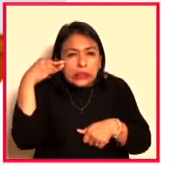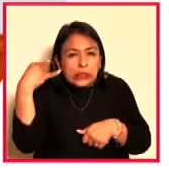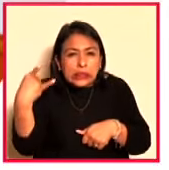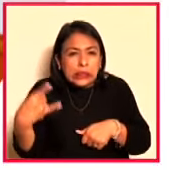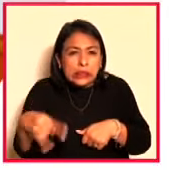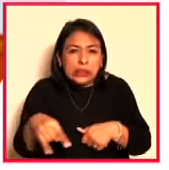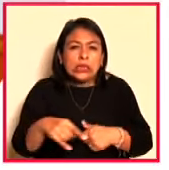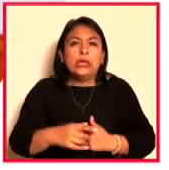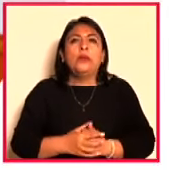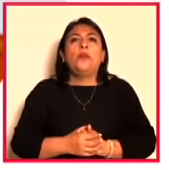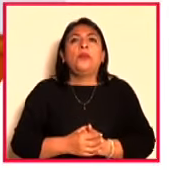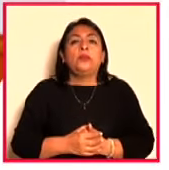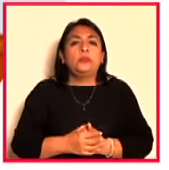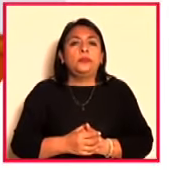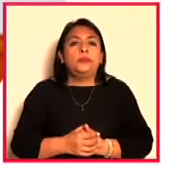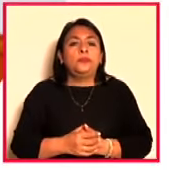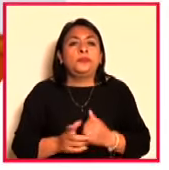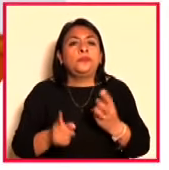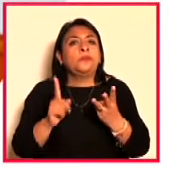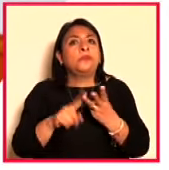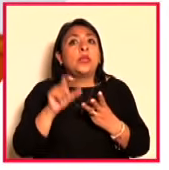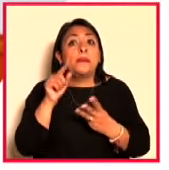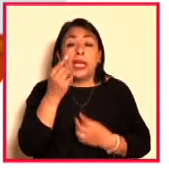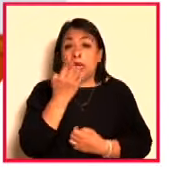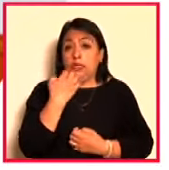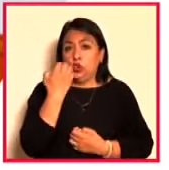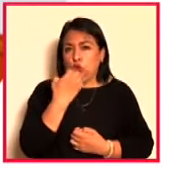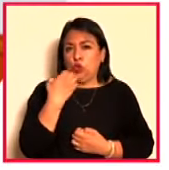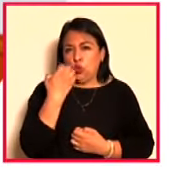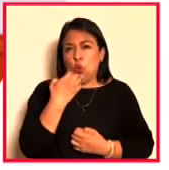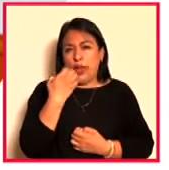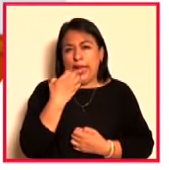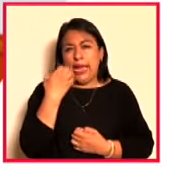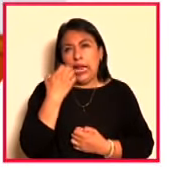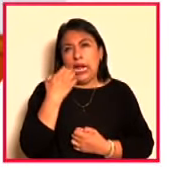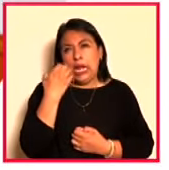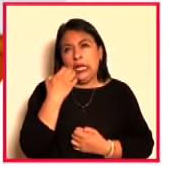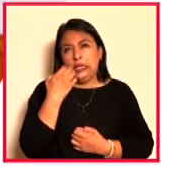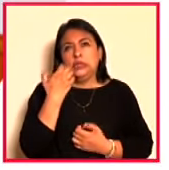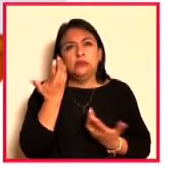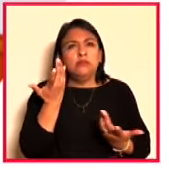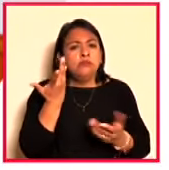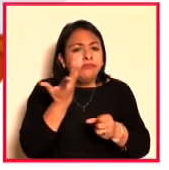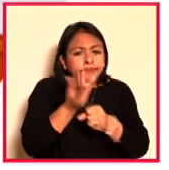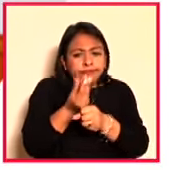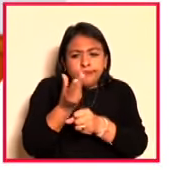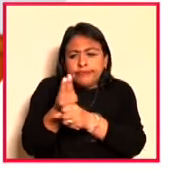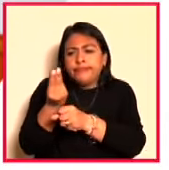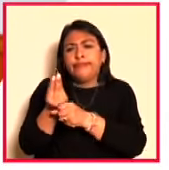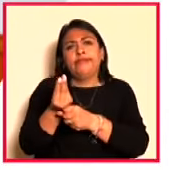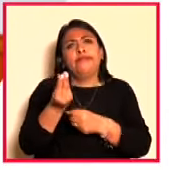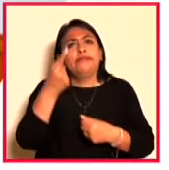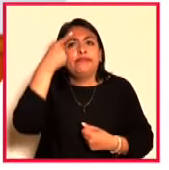propiamente ceguera. Nuestras escuelas son habilitadas en algunas áreas para gente que